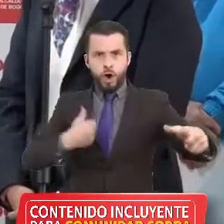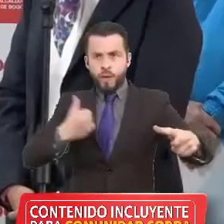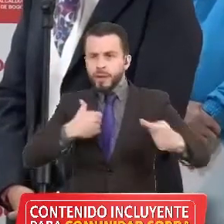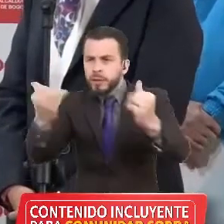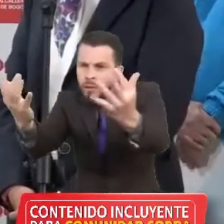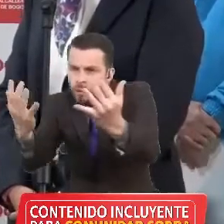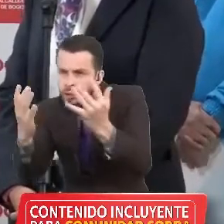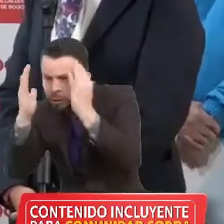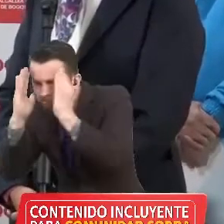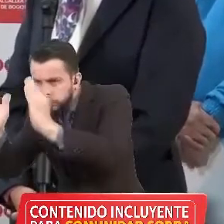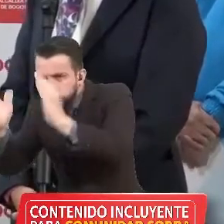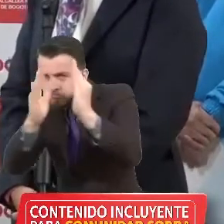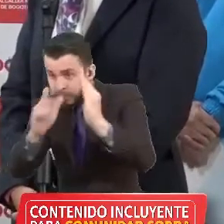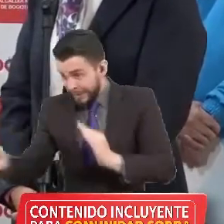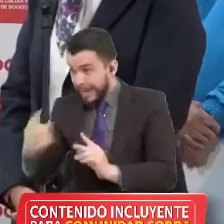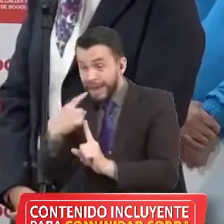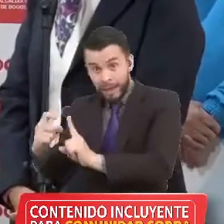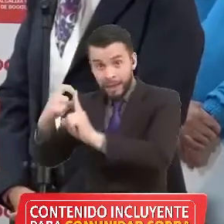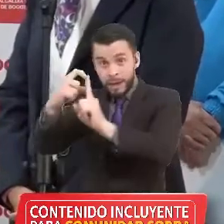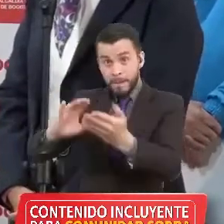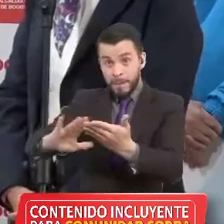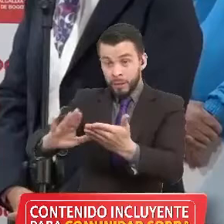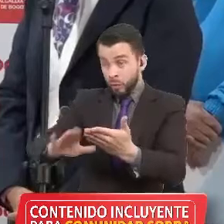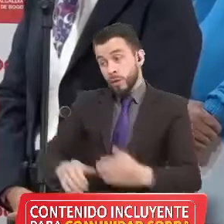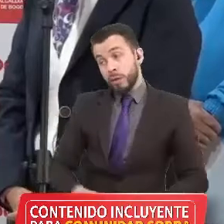ellos es bastante conmovedor